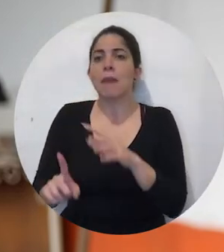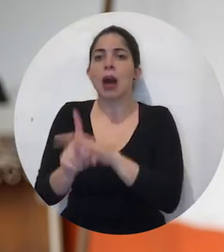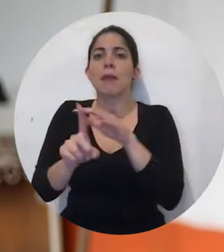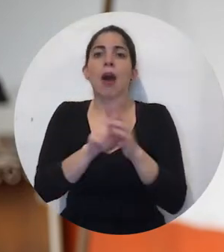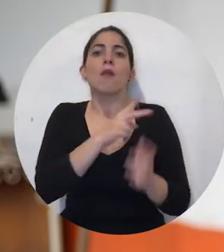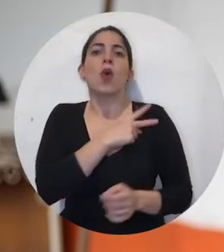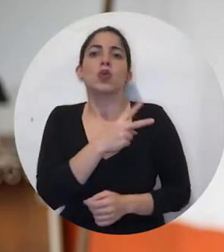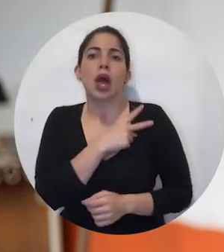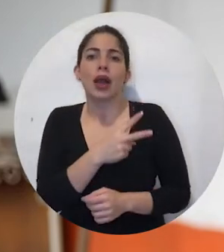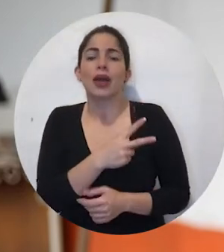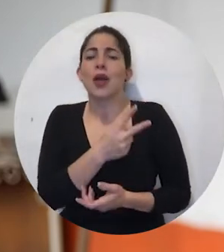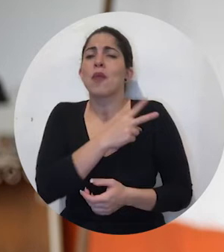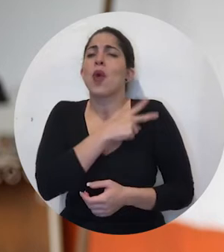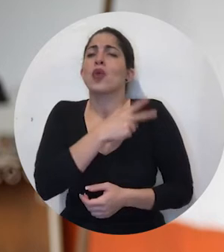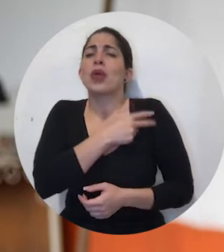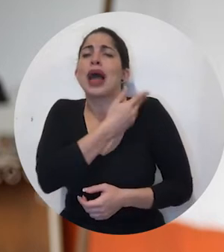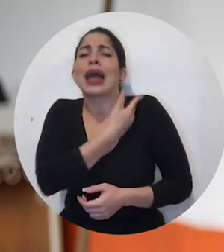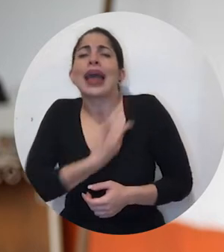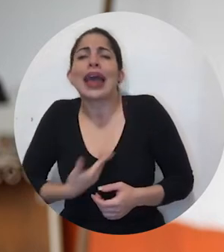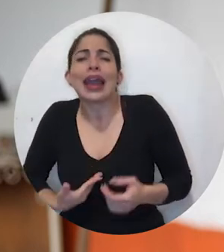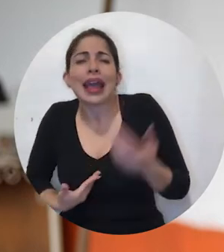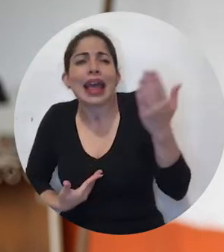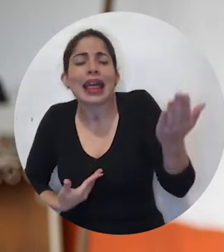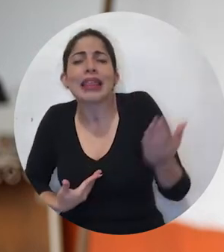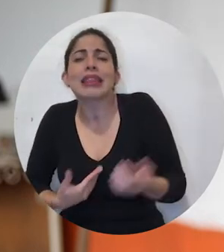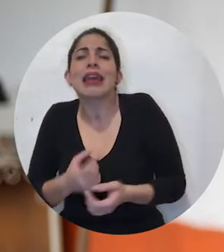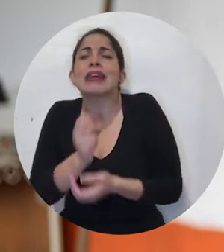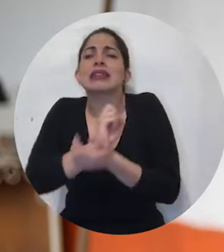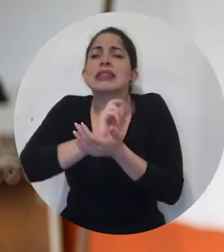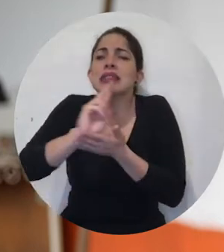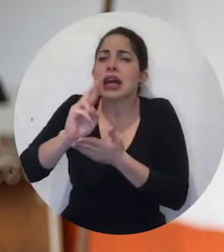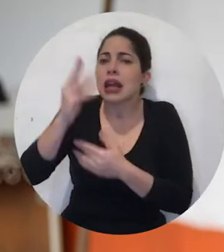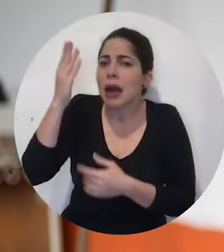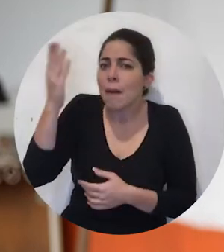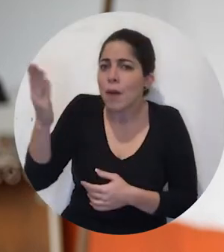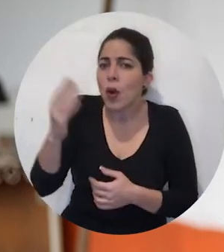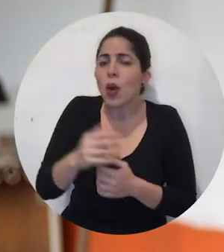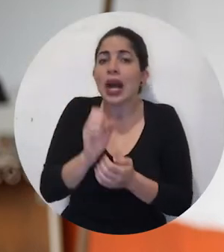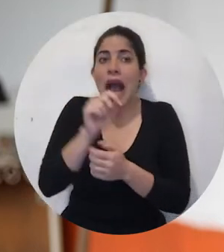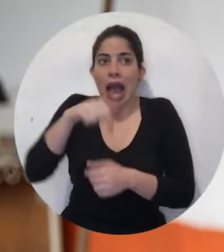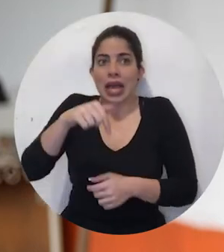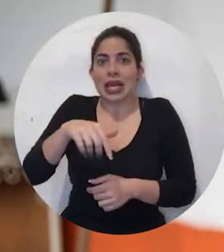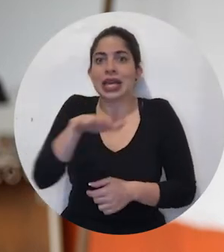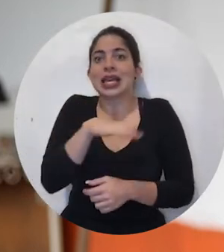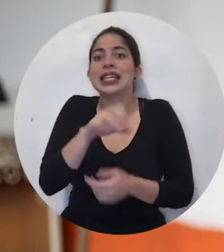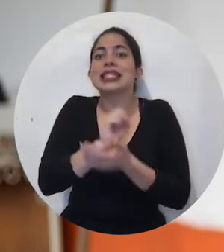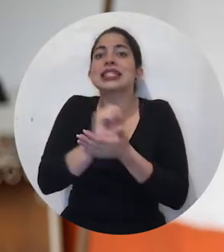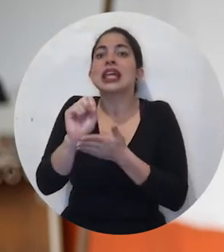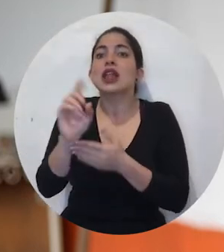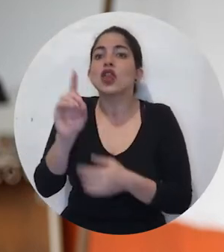Costa Rica grupos de voluntarios. Habían voluntarios en Heredia, en San Ramón,